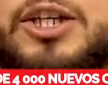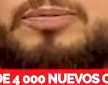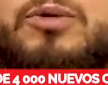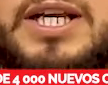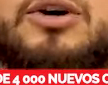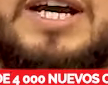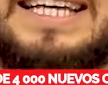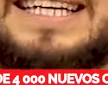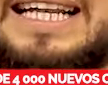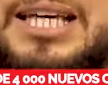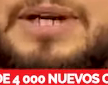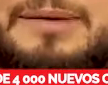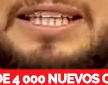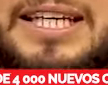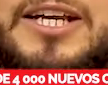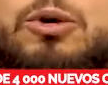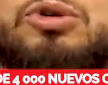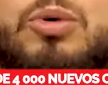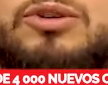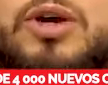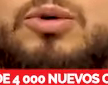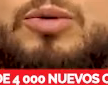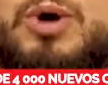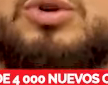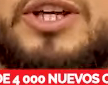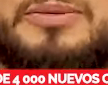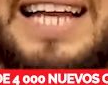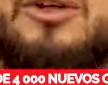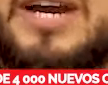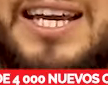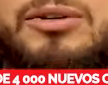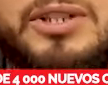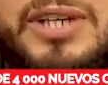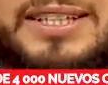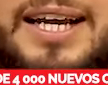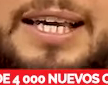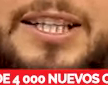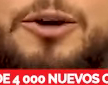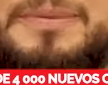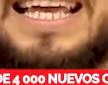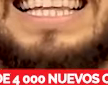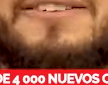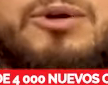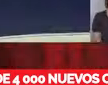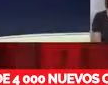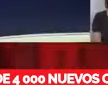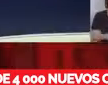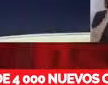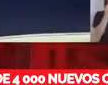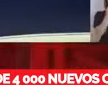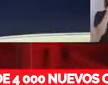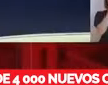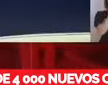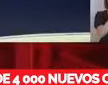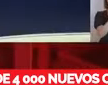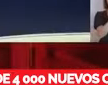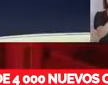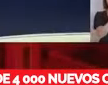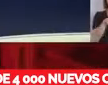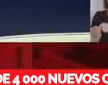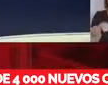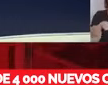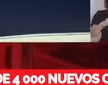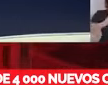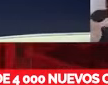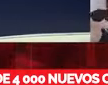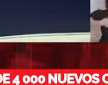crítica respecto a la ocupación de las camas UCI, unidades de cuidados intensivos. En territorio nacional